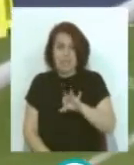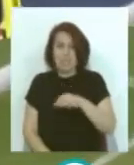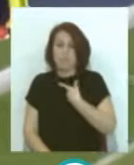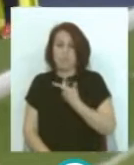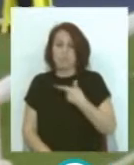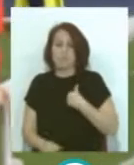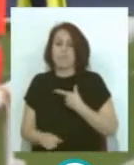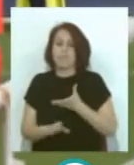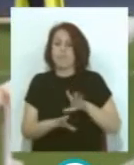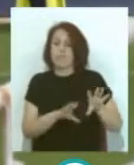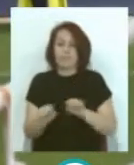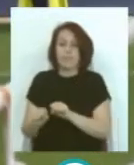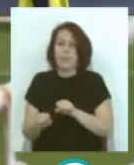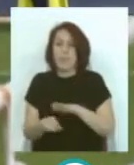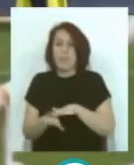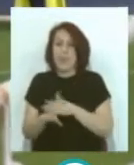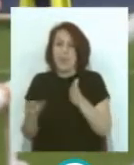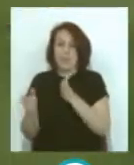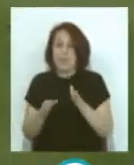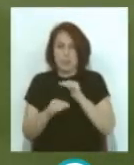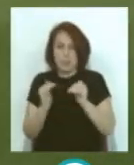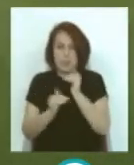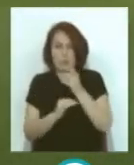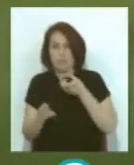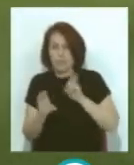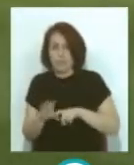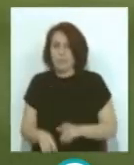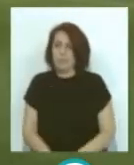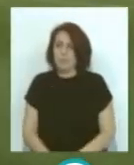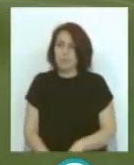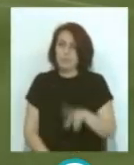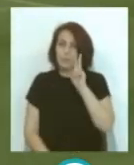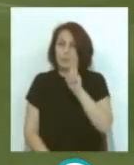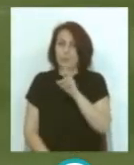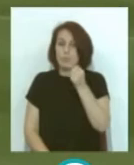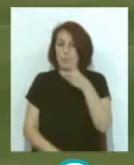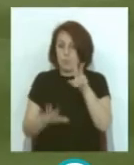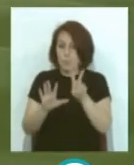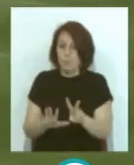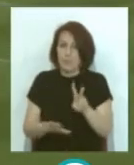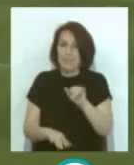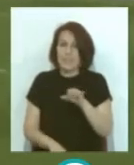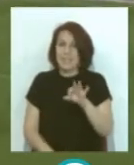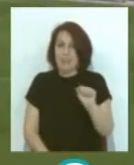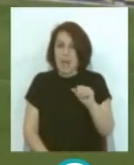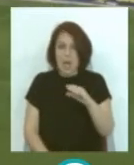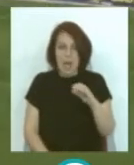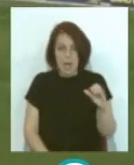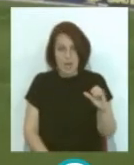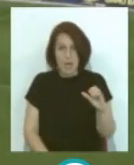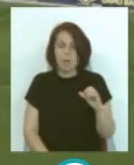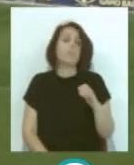plaza para jugar en una fase superior. Ahí vemos a ese número 7, Isaac. Hizo un